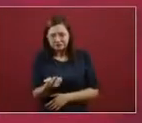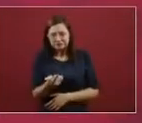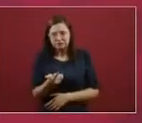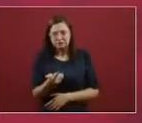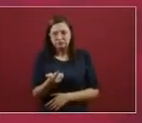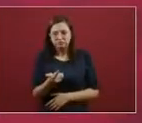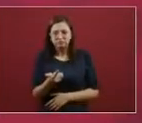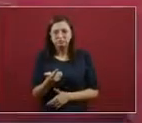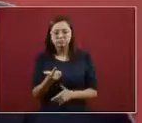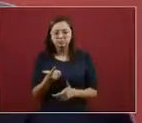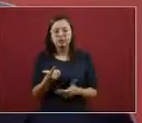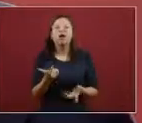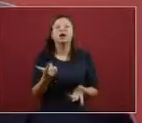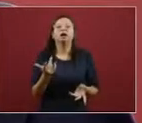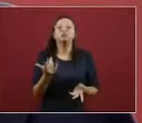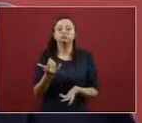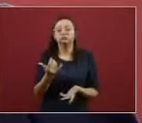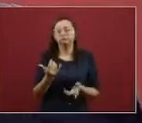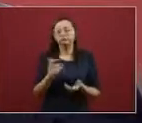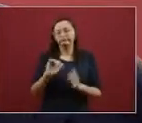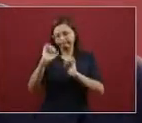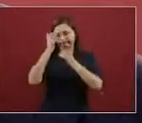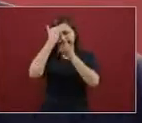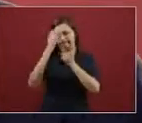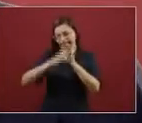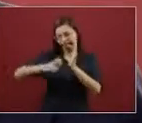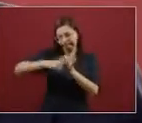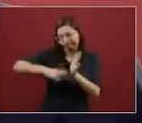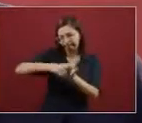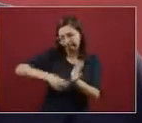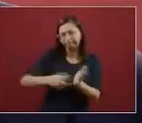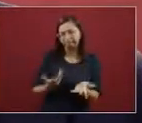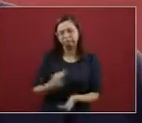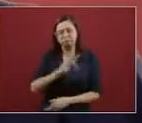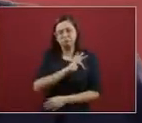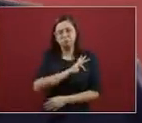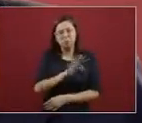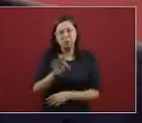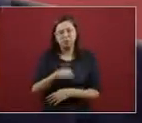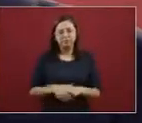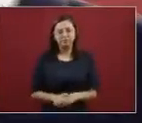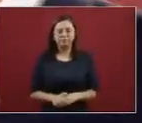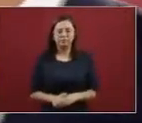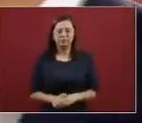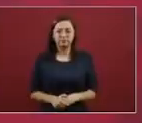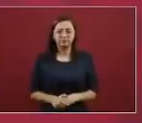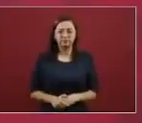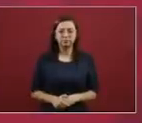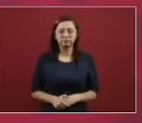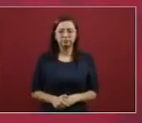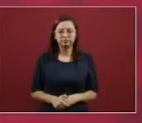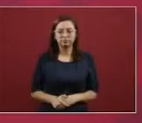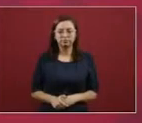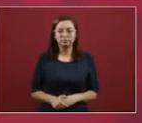y corregirlo que nos estén ustedes haciendo